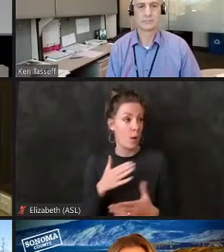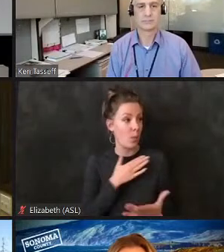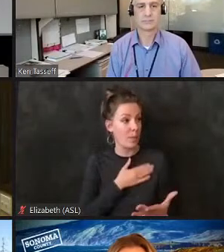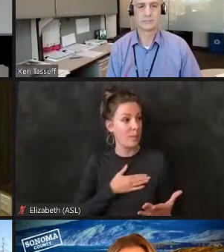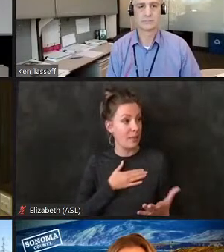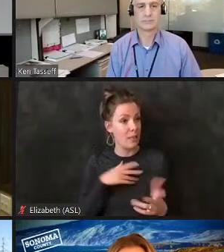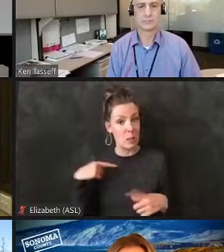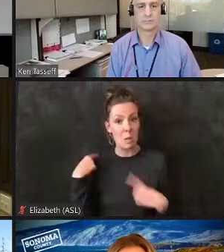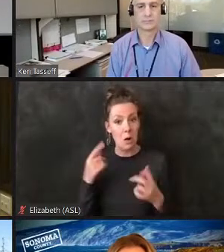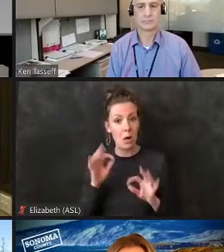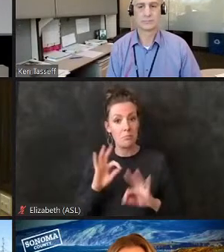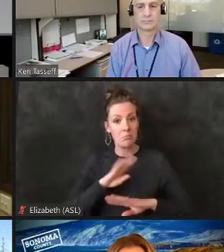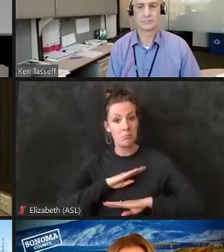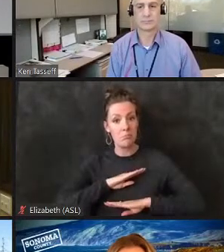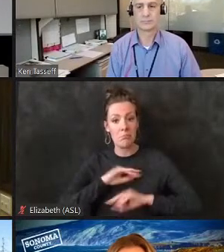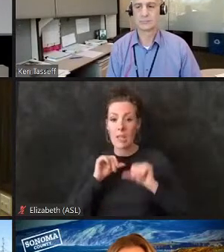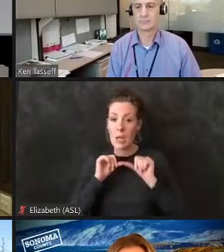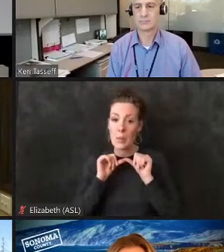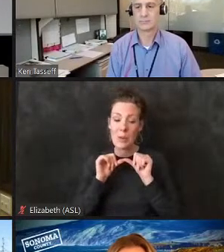necesario.